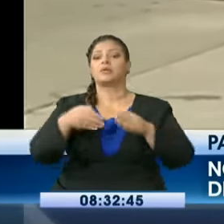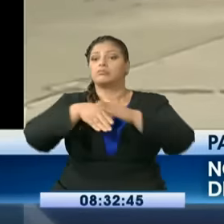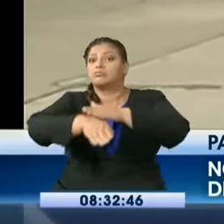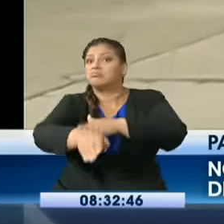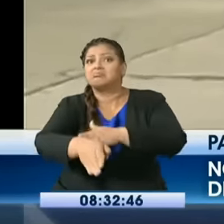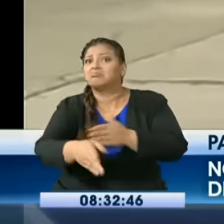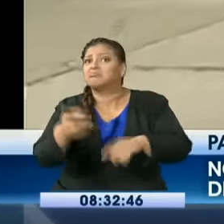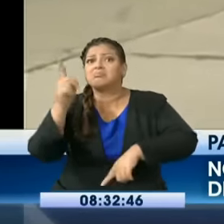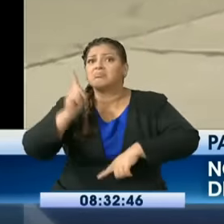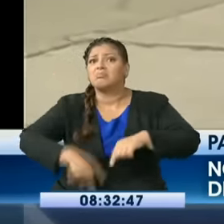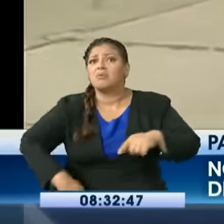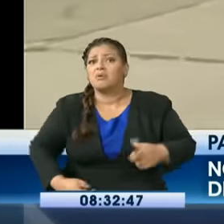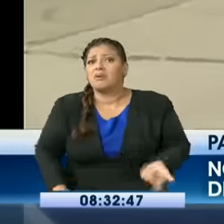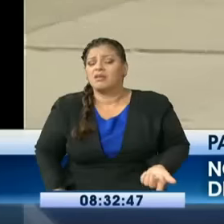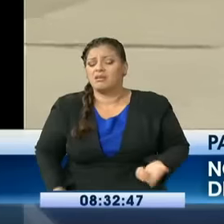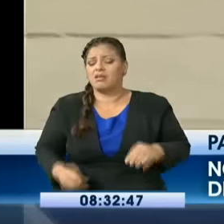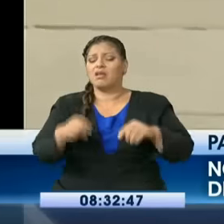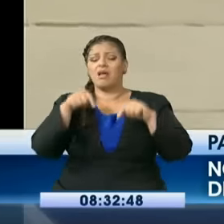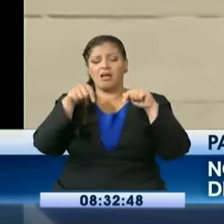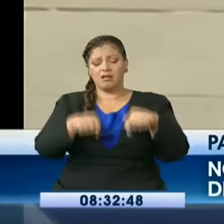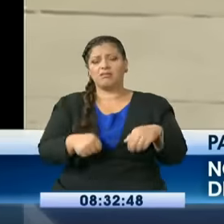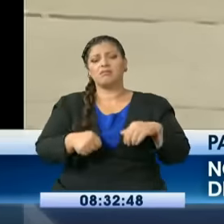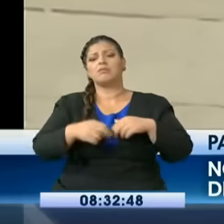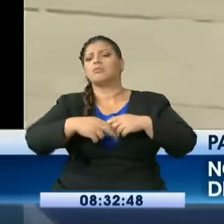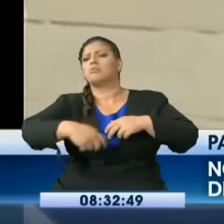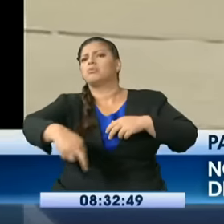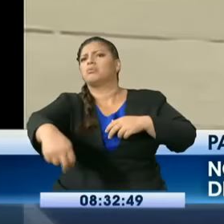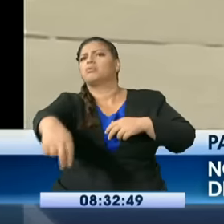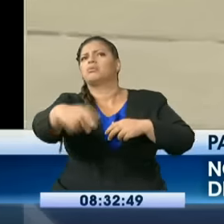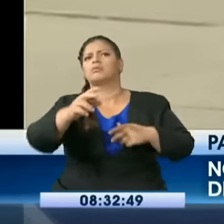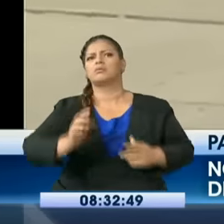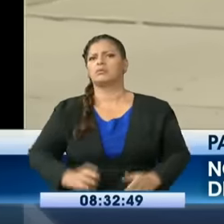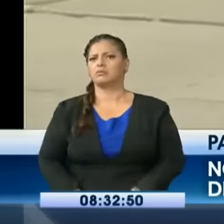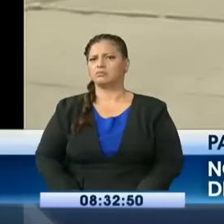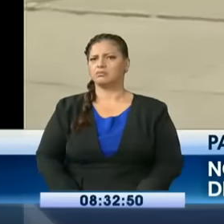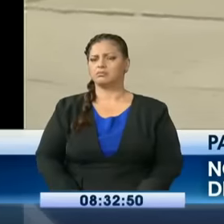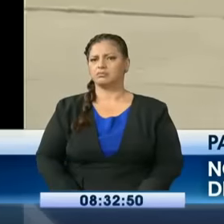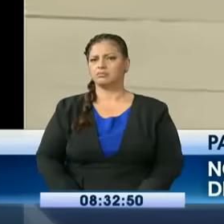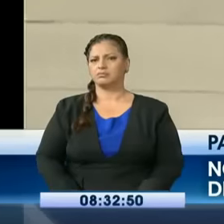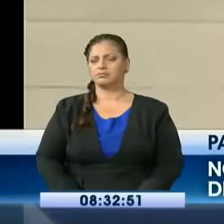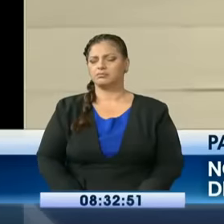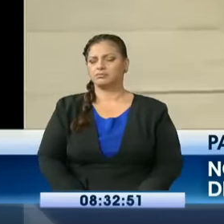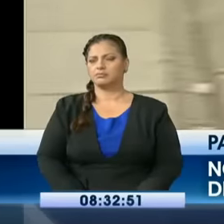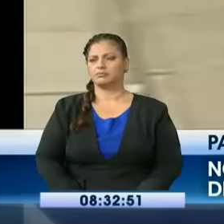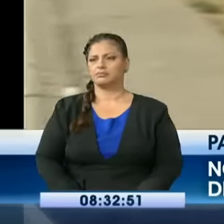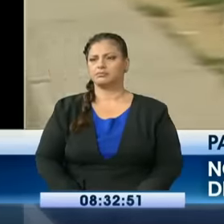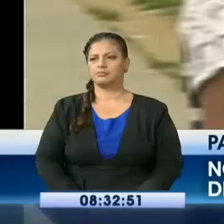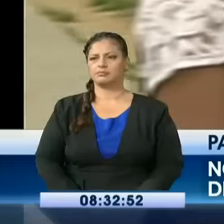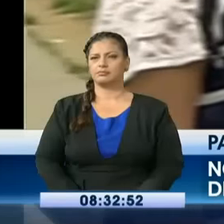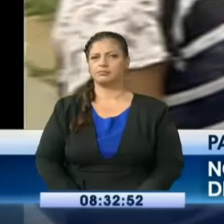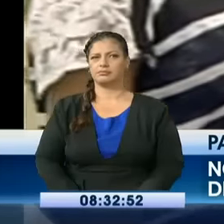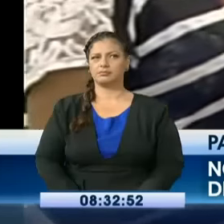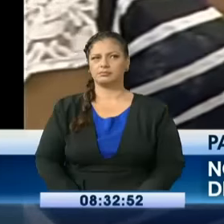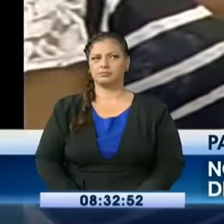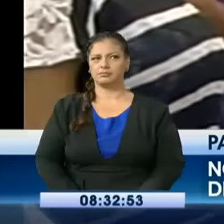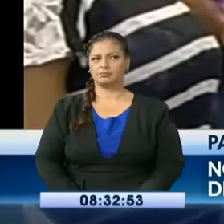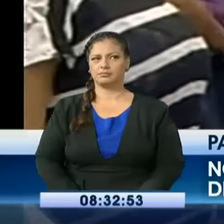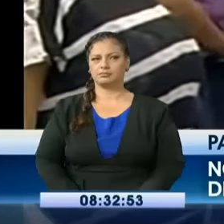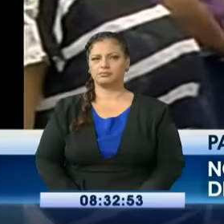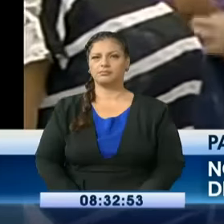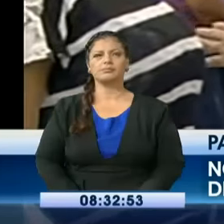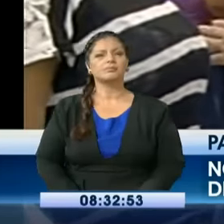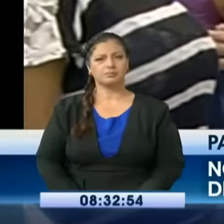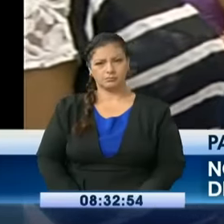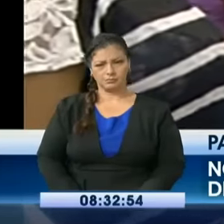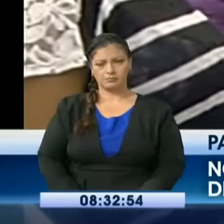dejarlos acá. O sea, lo que usted está diciendo, porque aquí hay un grupo de madres de familia que tienen niños con discapacidad física, de movilidad, que ellos